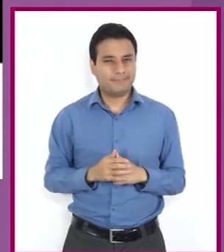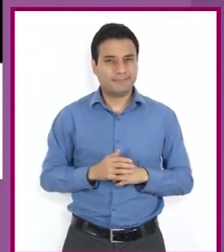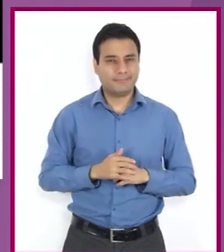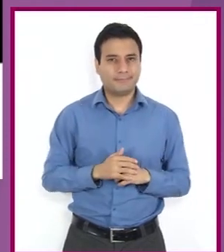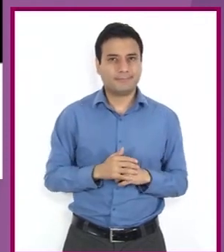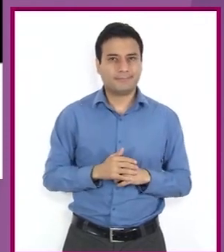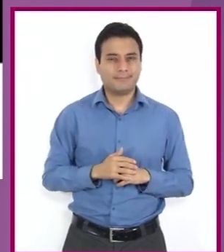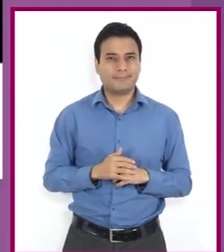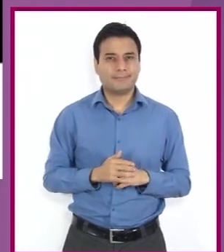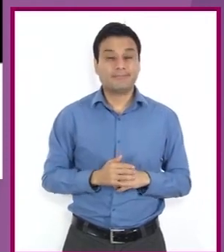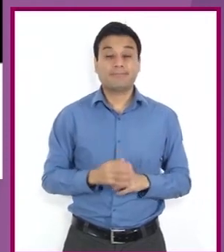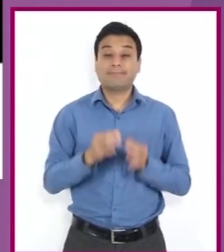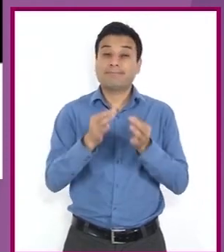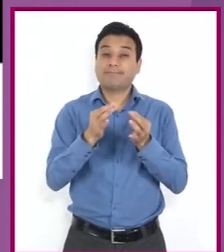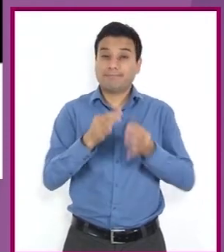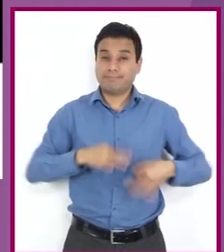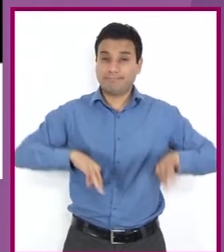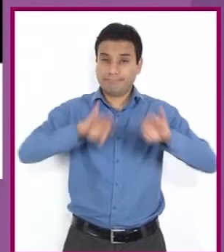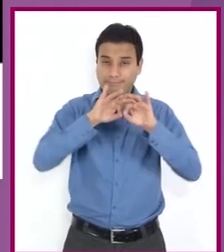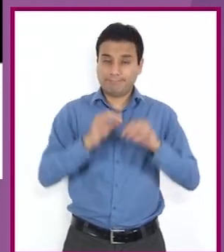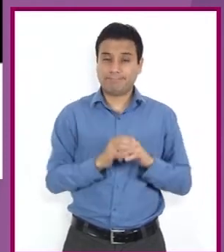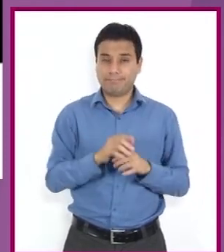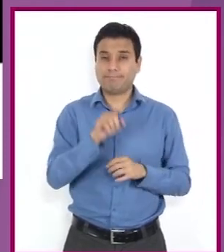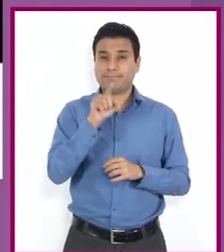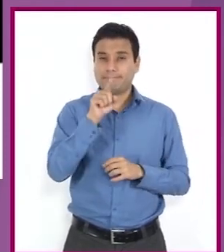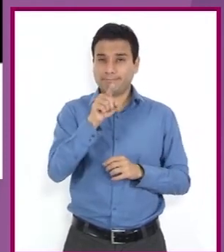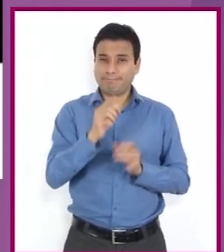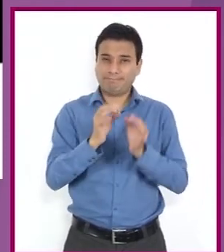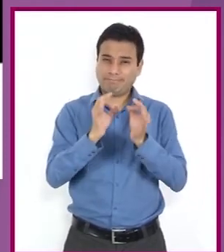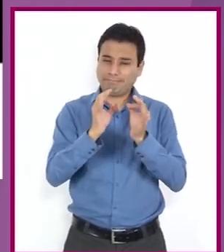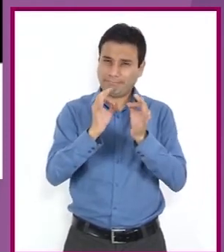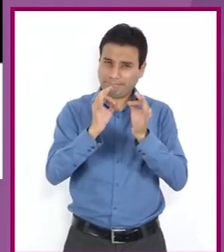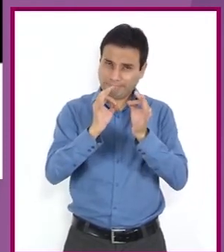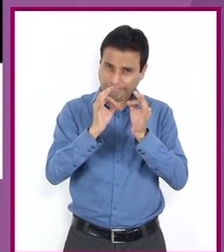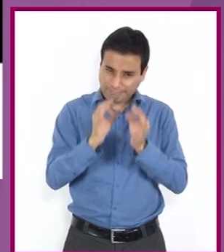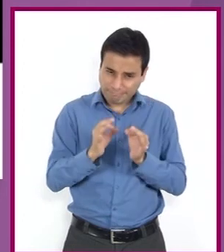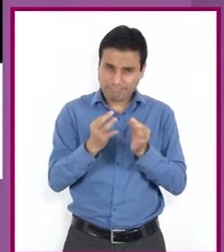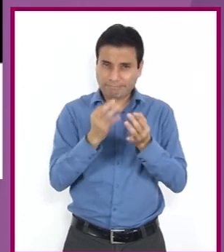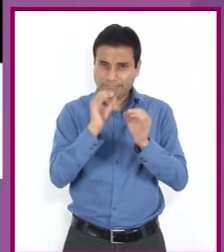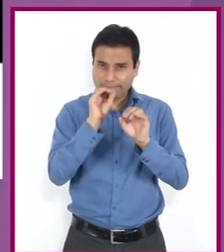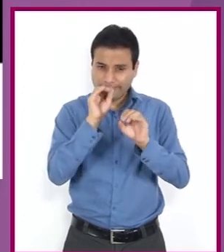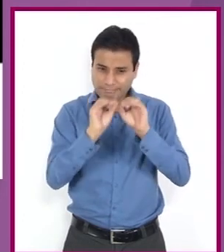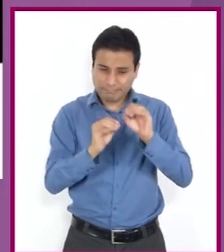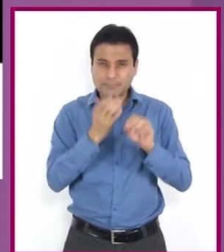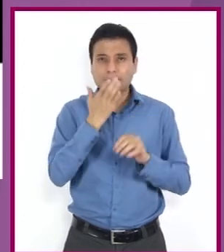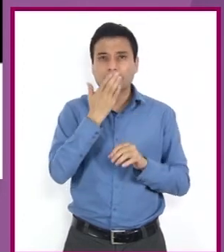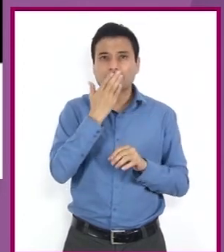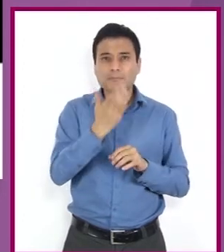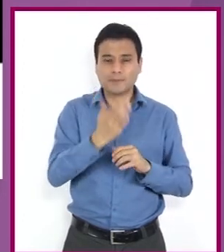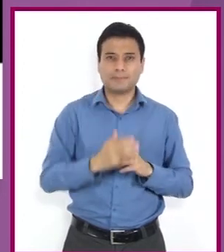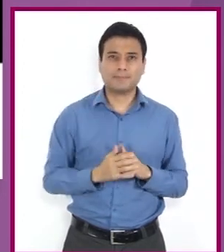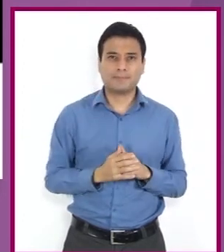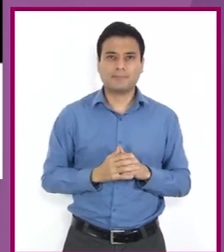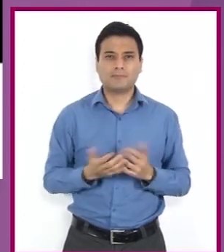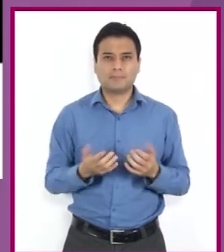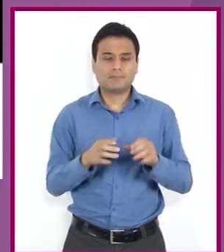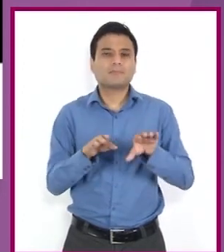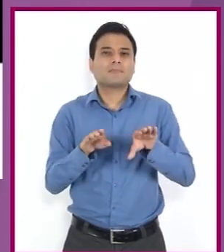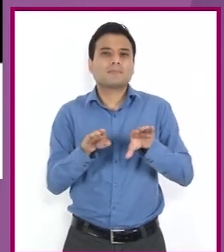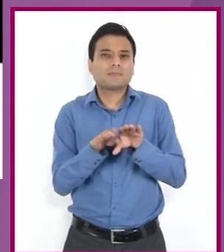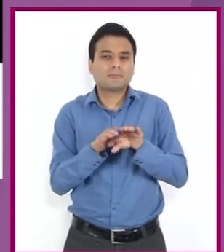historieta, es importante tener bien trabajada la gráfica del personaje. Dimensiones,